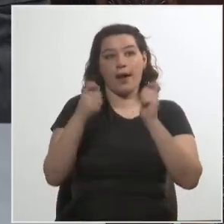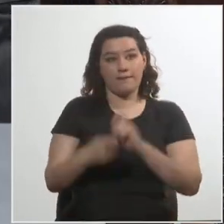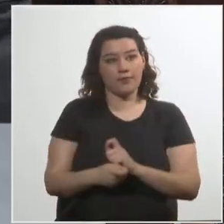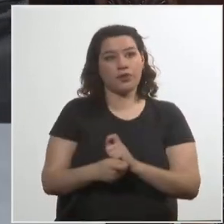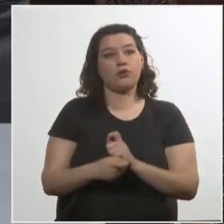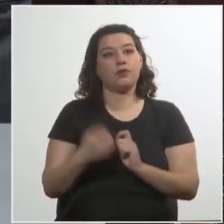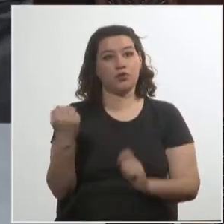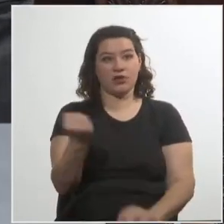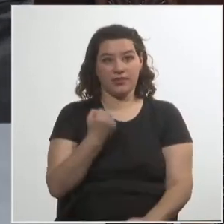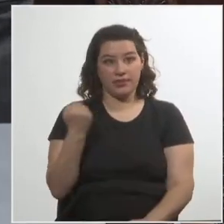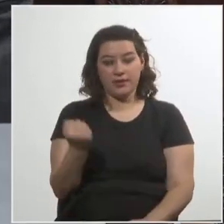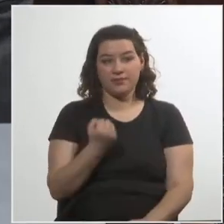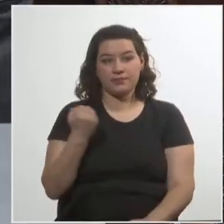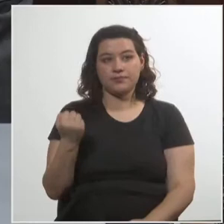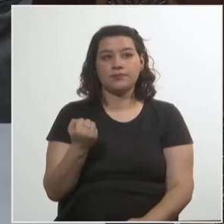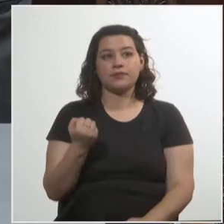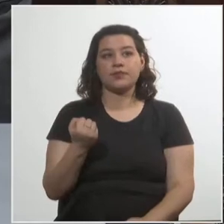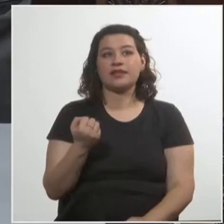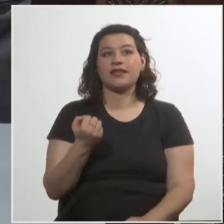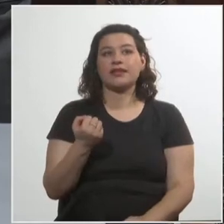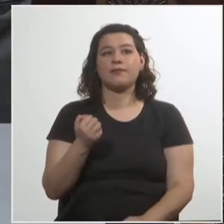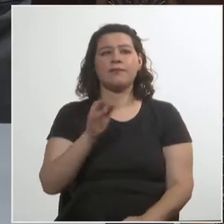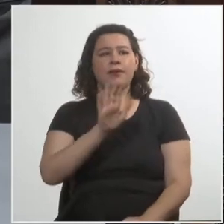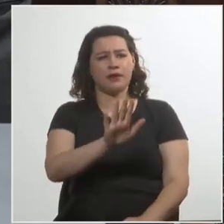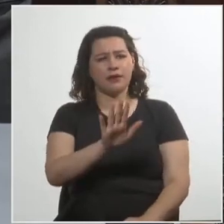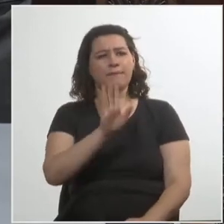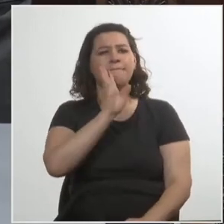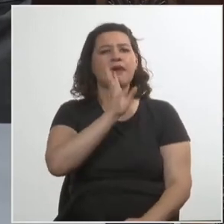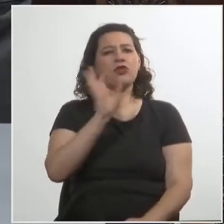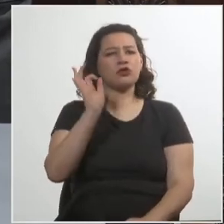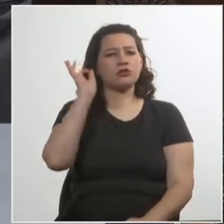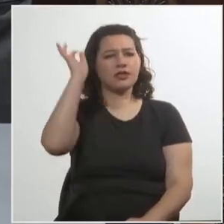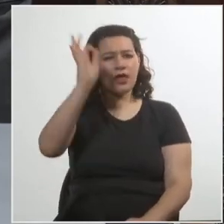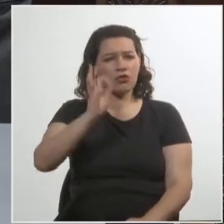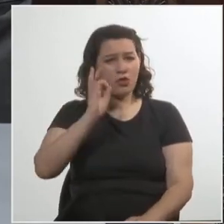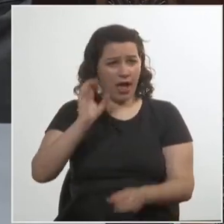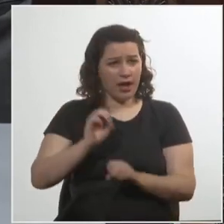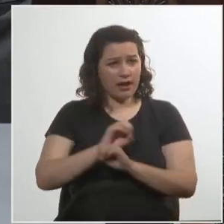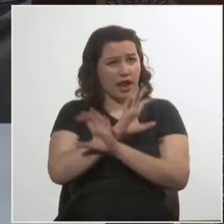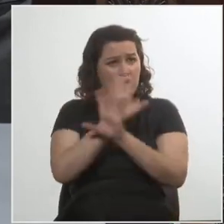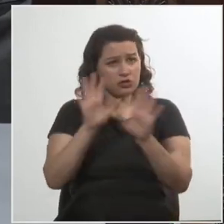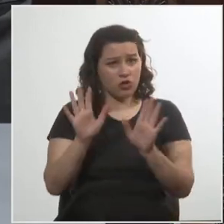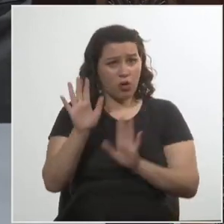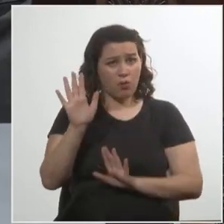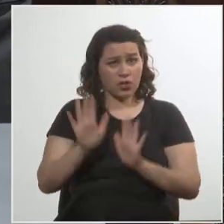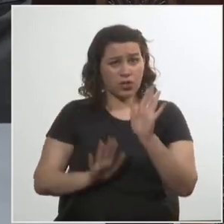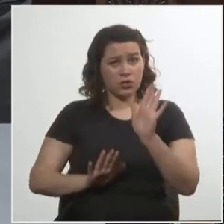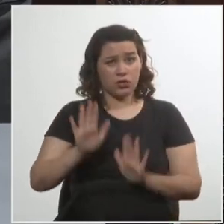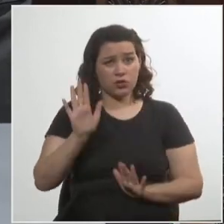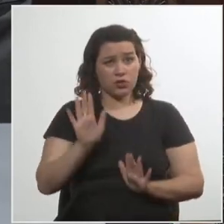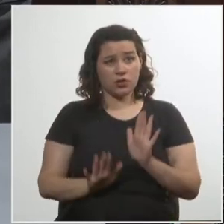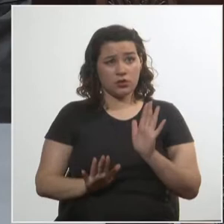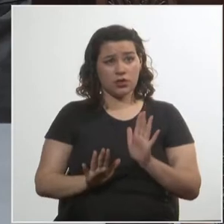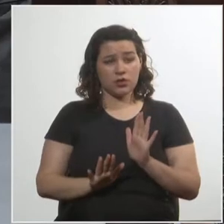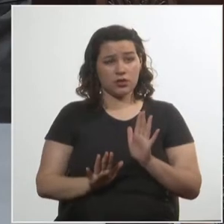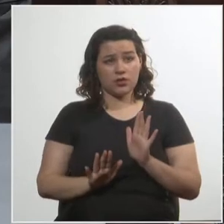fundamental donde dice Perdón senador es por una aclaración de lo que estamos votando